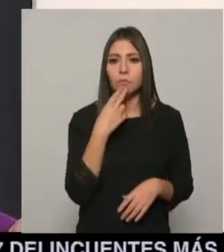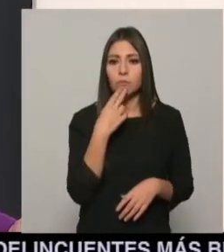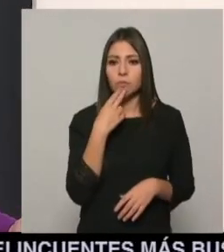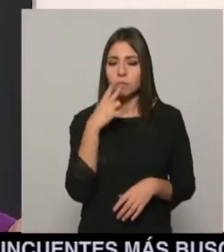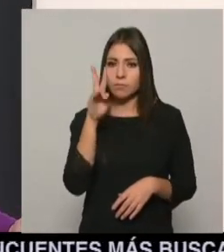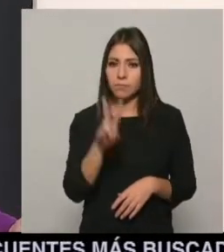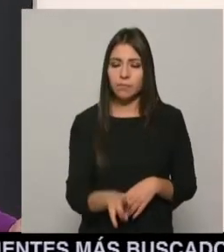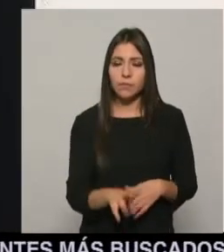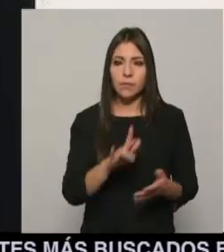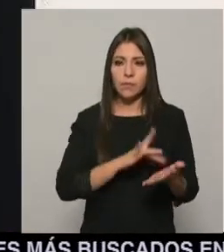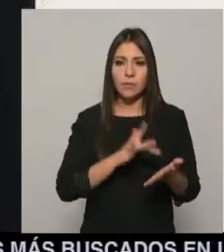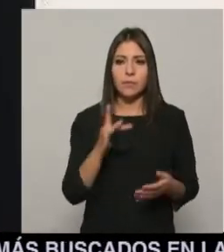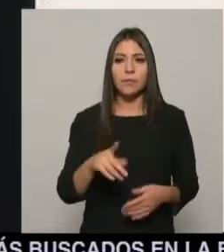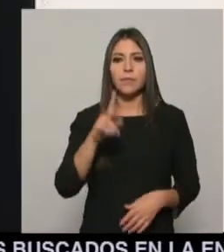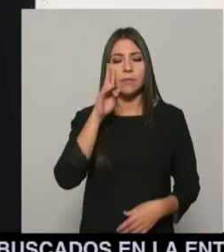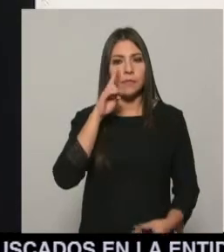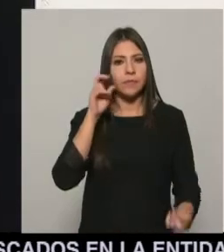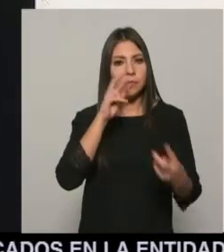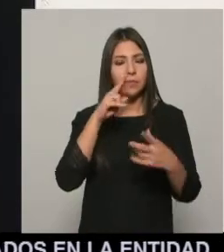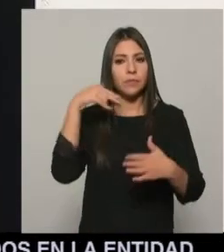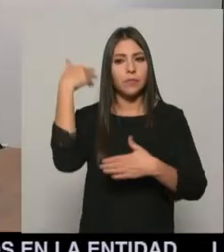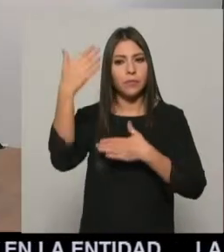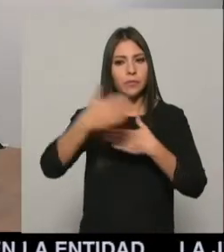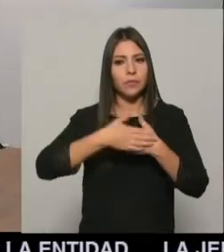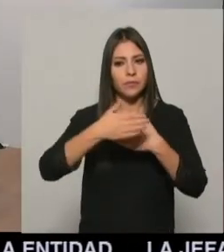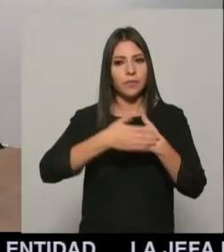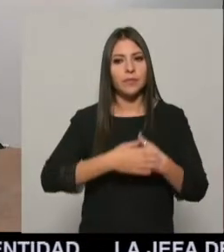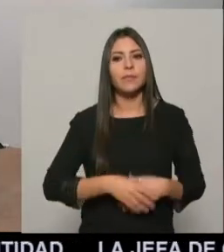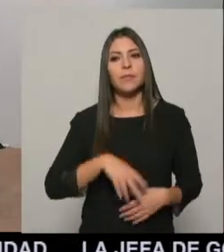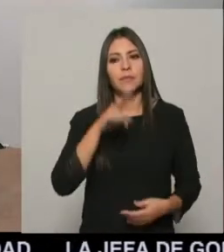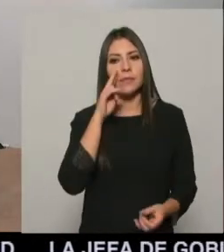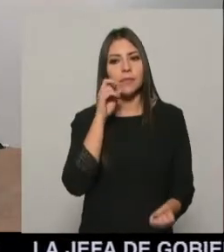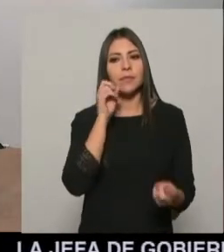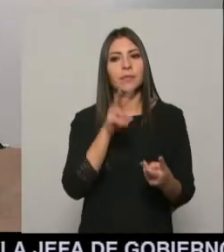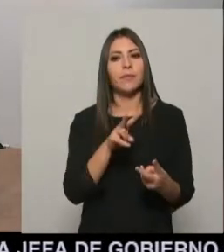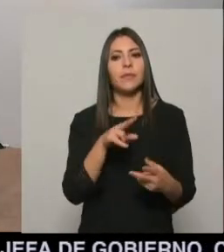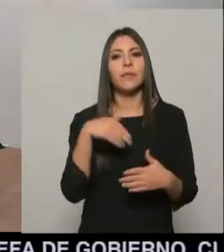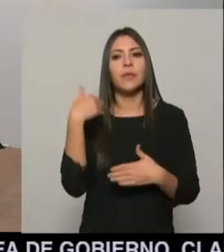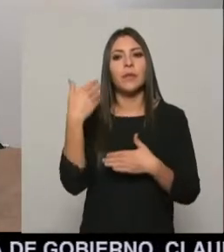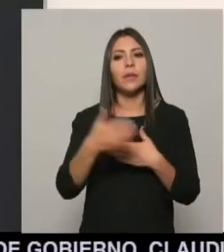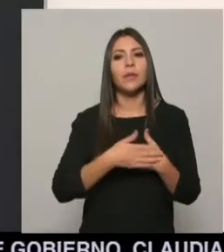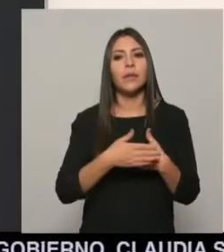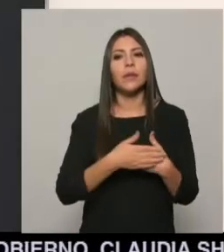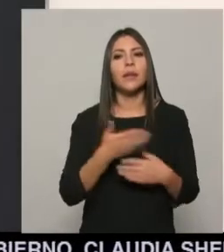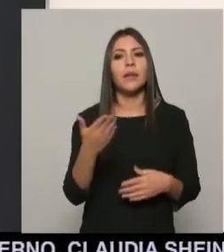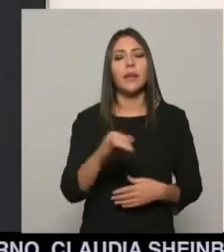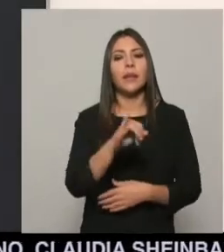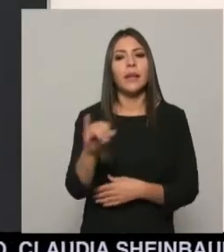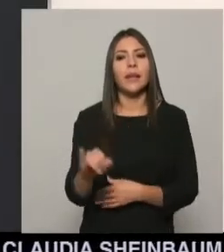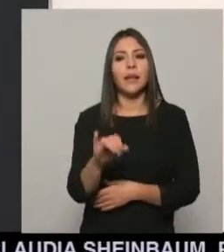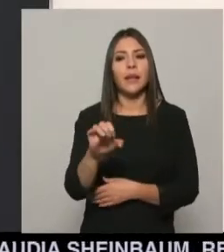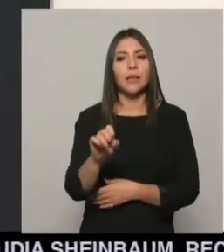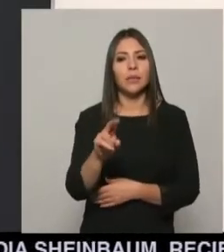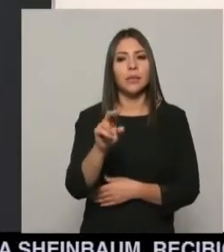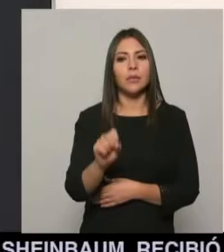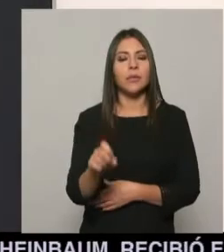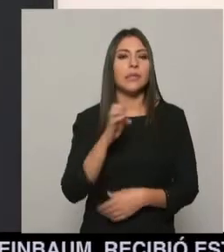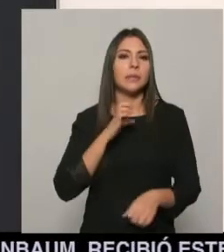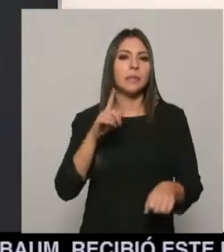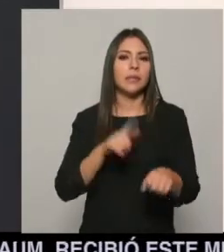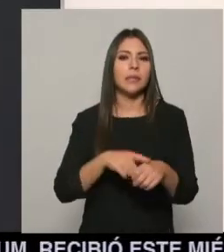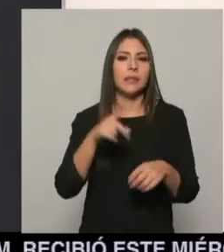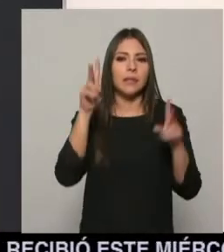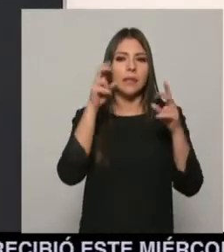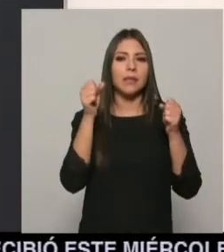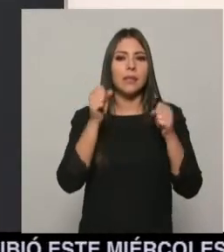la próxima? Sí, con todo gusto, muchas gracias por la invitación. Entonces nos vemos, próximo. Claro que sí. Jesús Moreno, él es especialista de seguridad, siempre nos